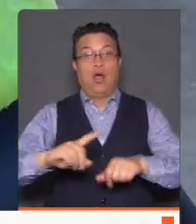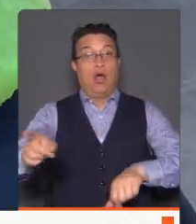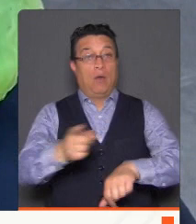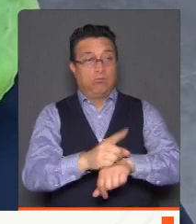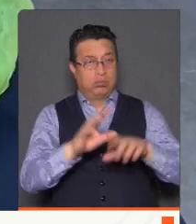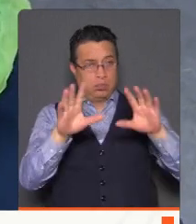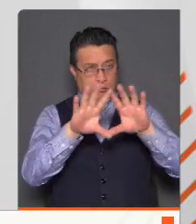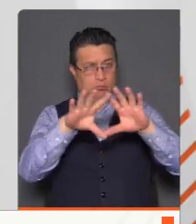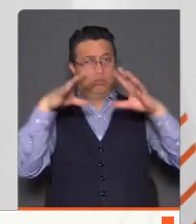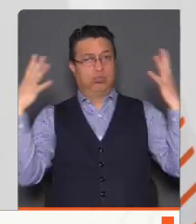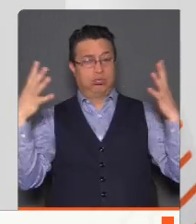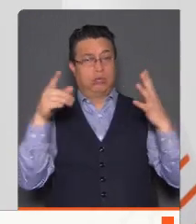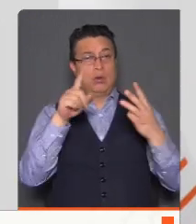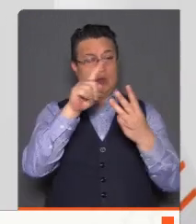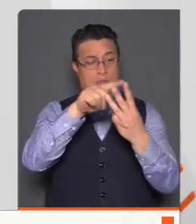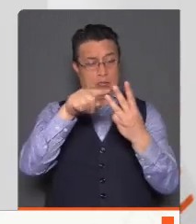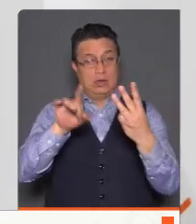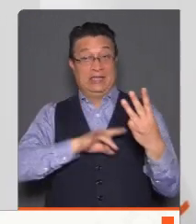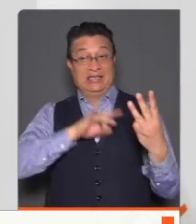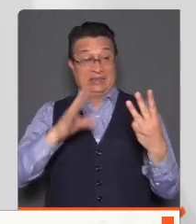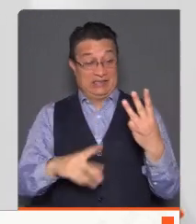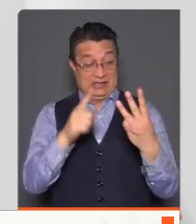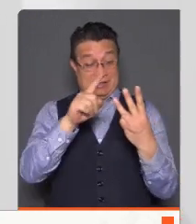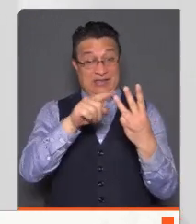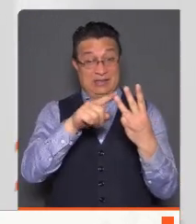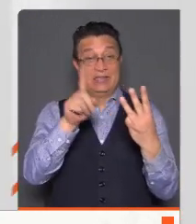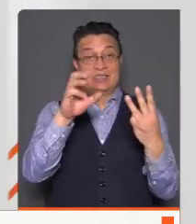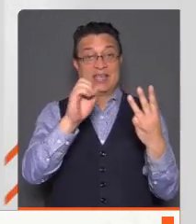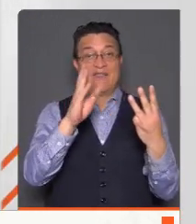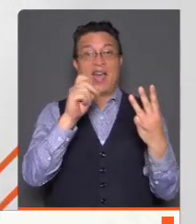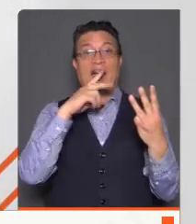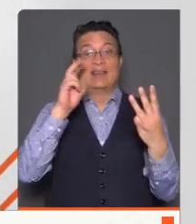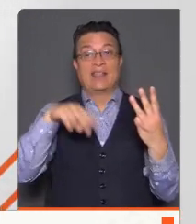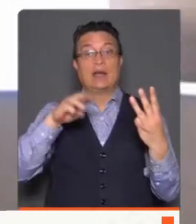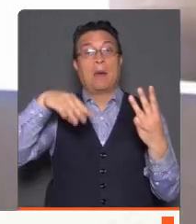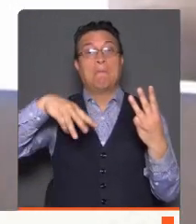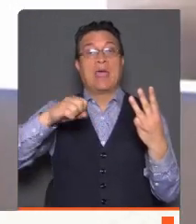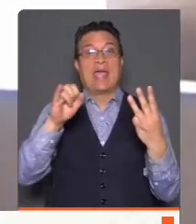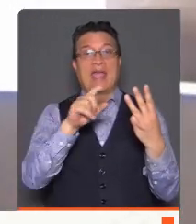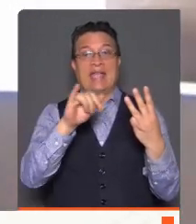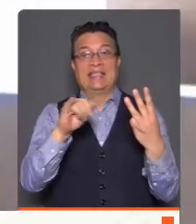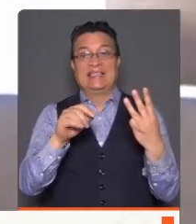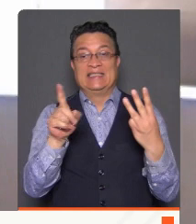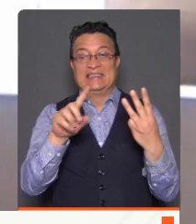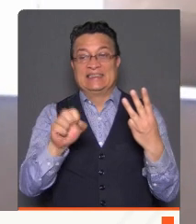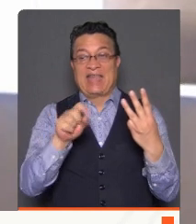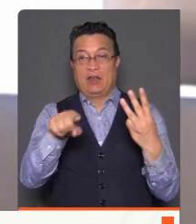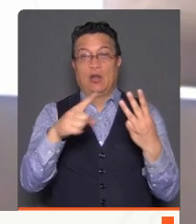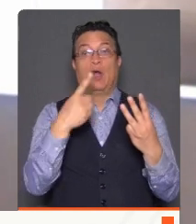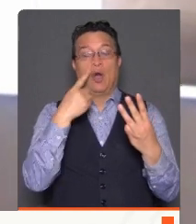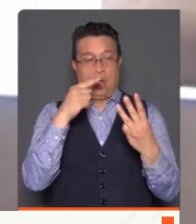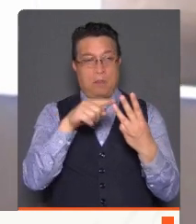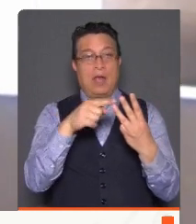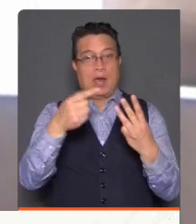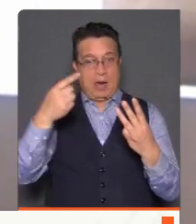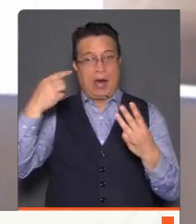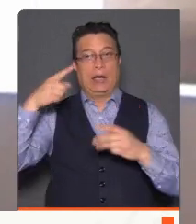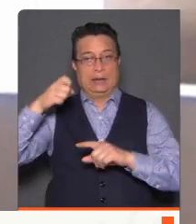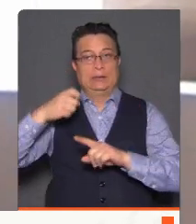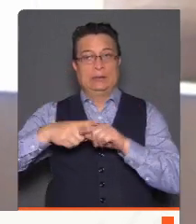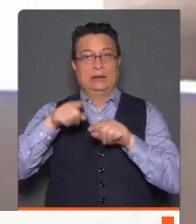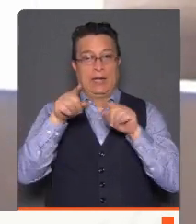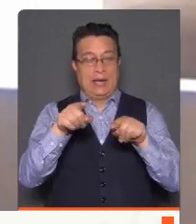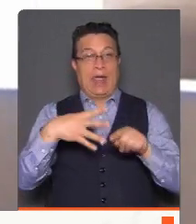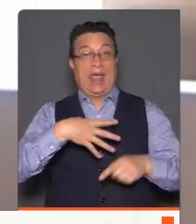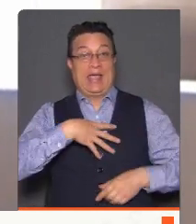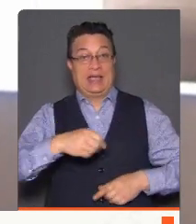atención que entre los nacionales se encontraba Sebastián Nach Mesa, un hombre con antecedentes, porque además de ser hijo